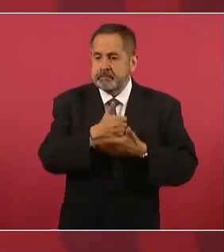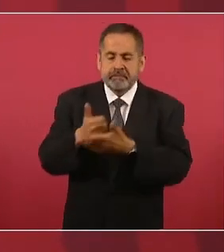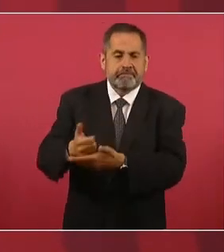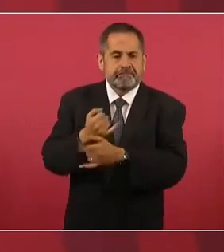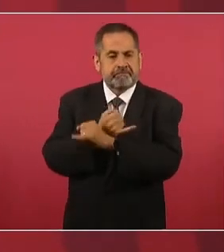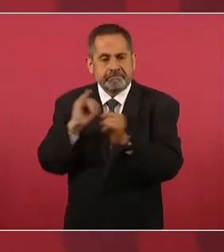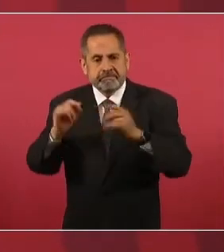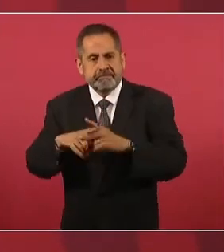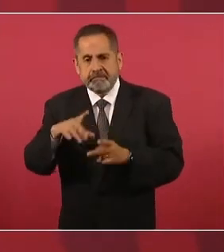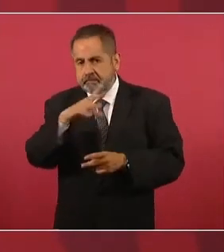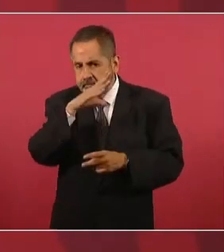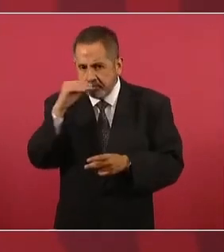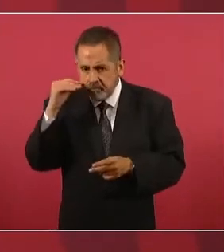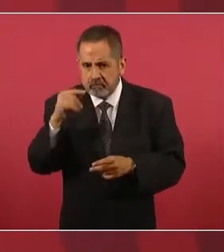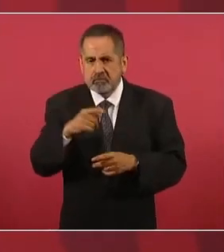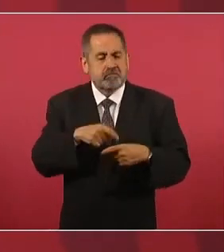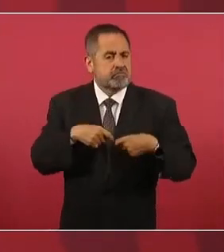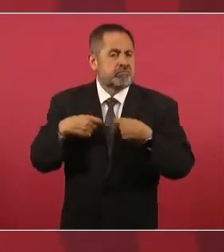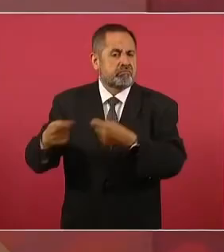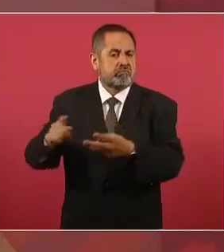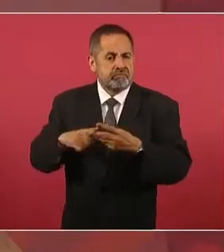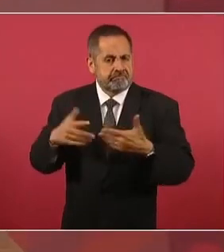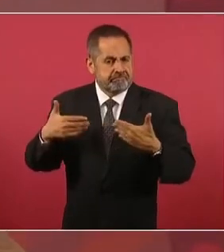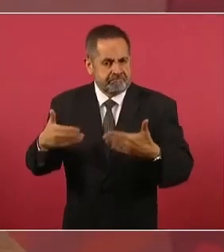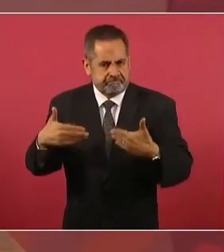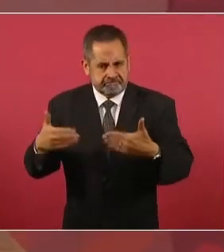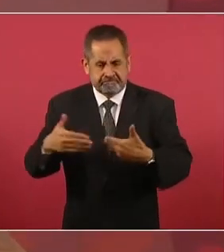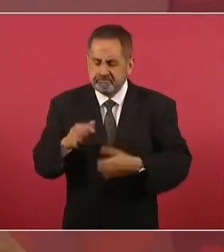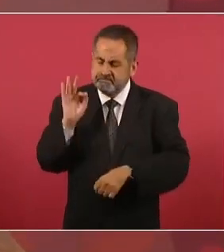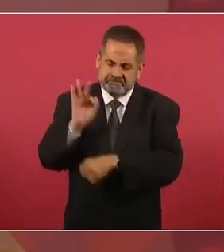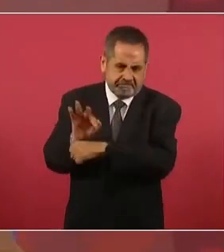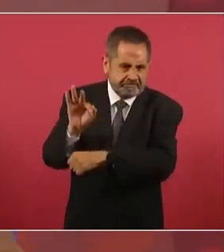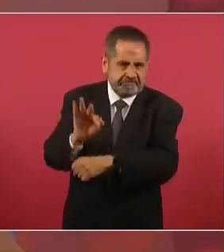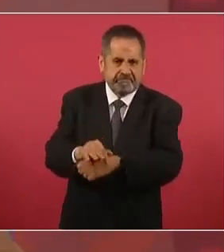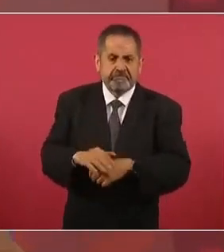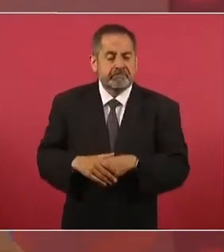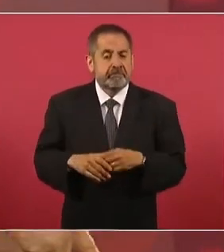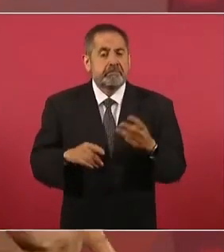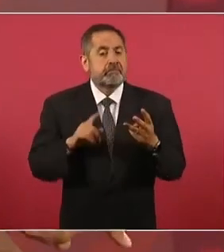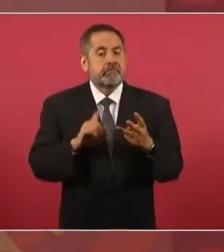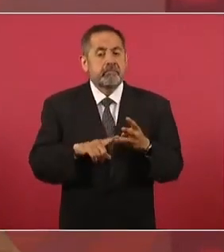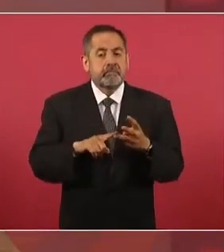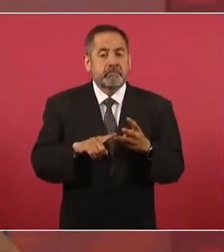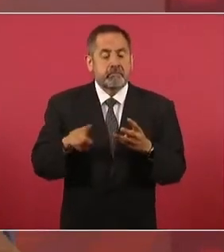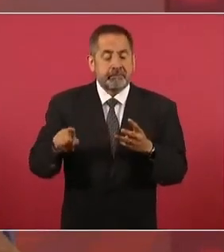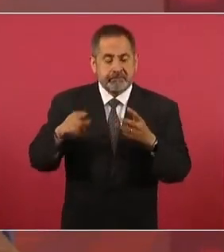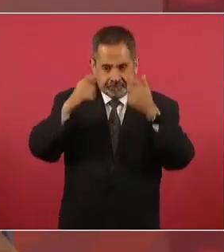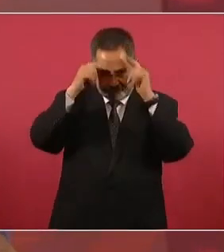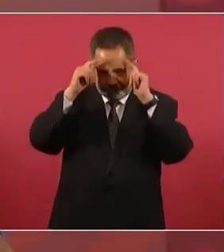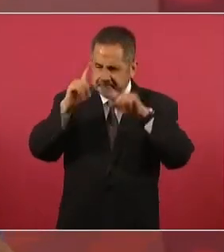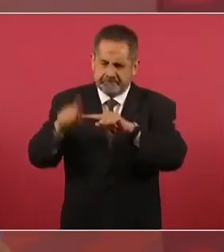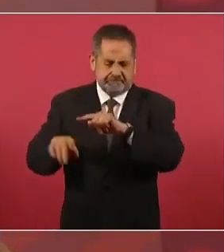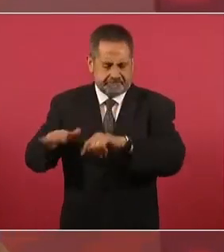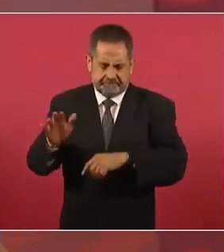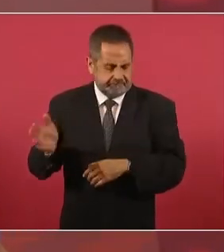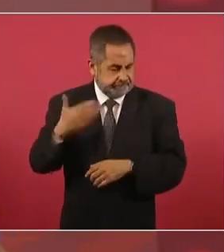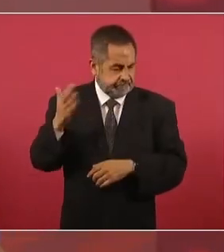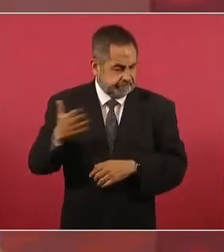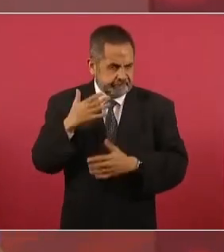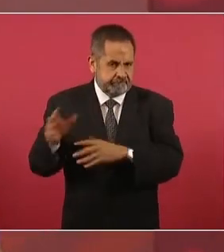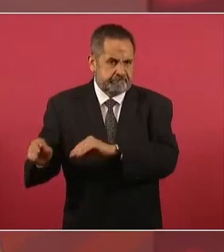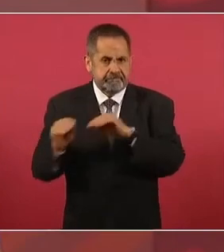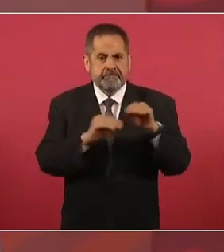le dio la independencia a Panamá, sacó a los marinos